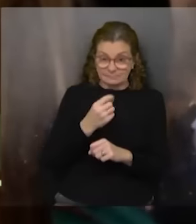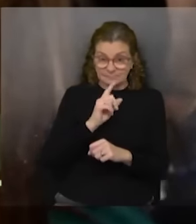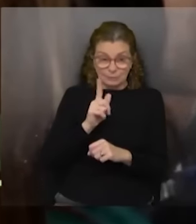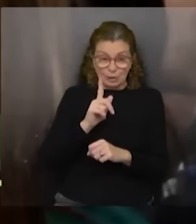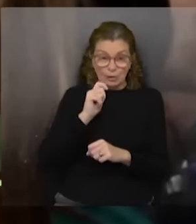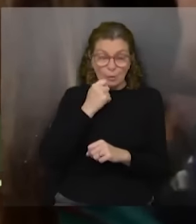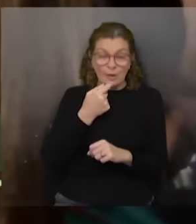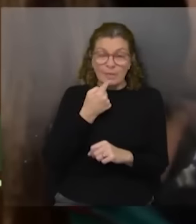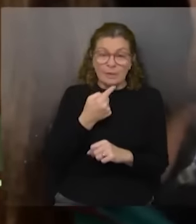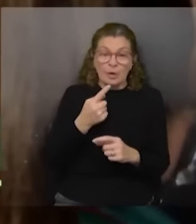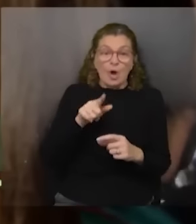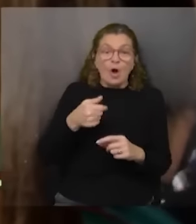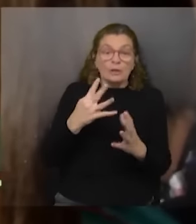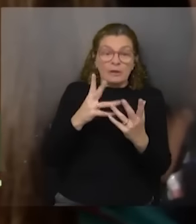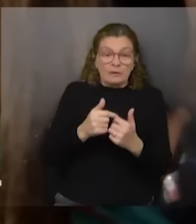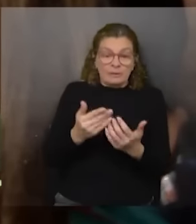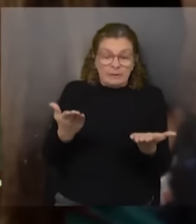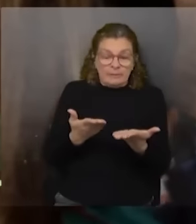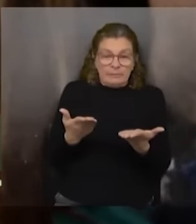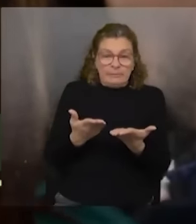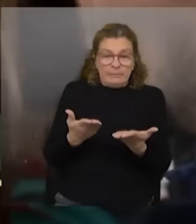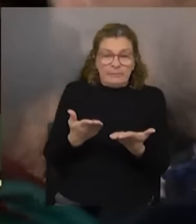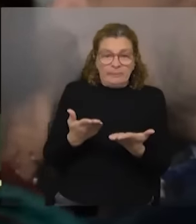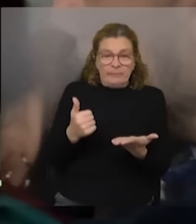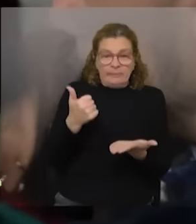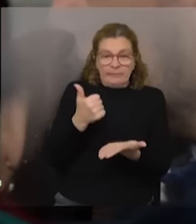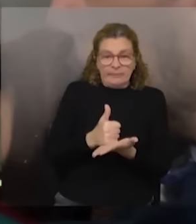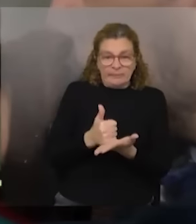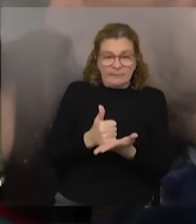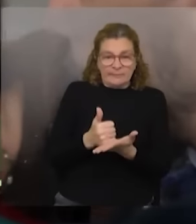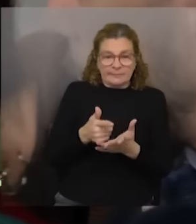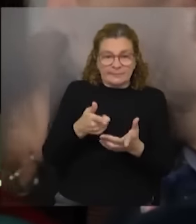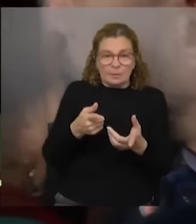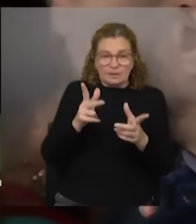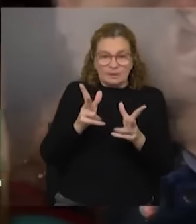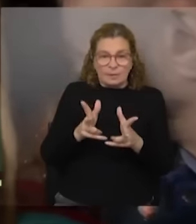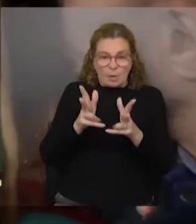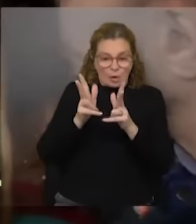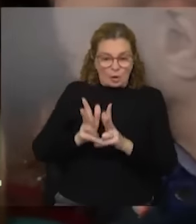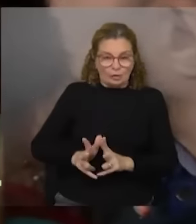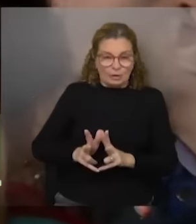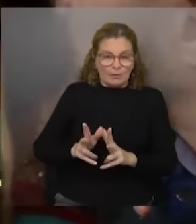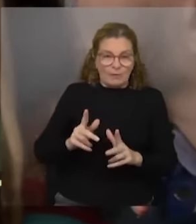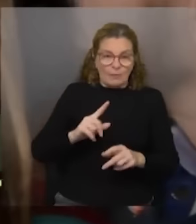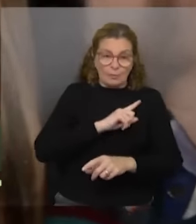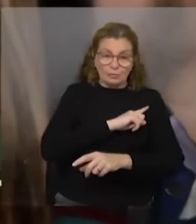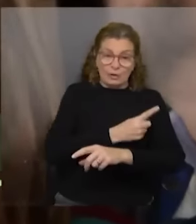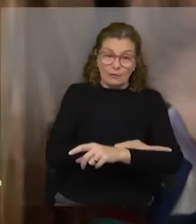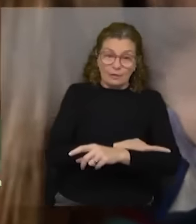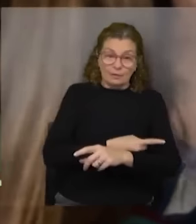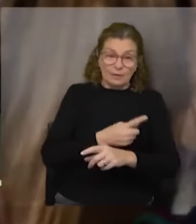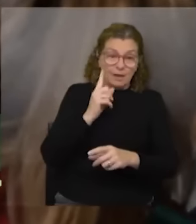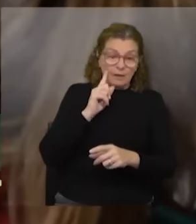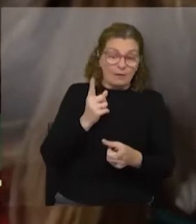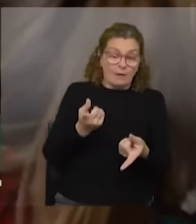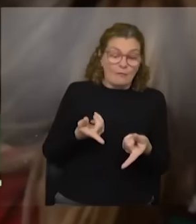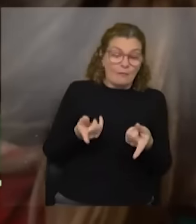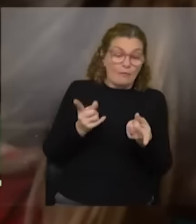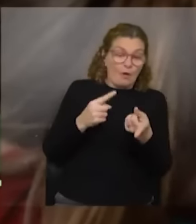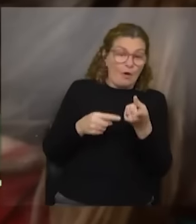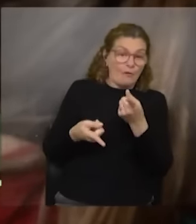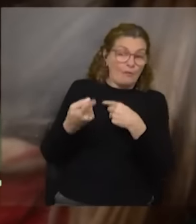dicho de otra forma estamos en una etapa donde el conservadurismo se ha instalado con mucha fuerza entonces hay que hay que volver a